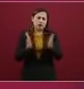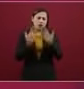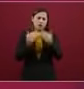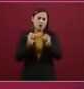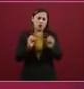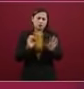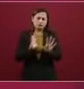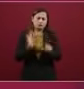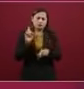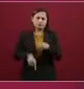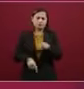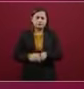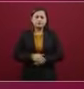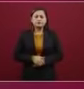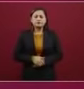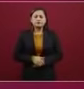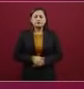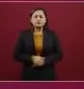Y lo otro,